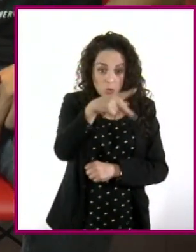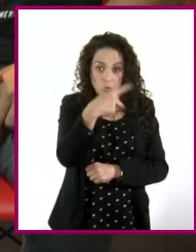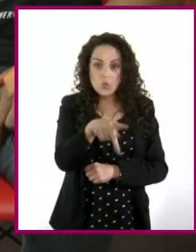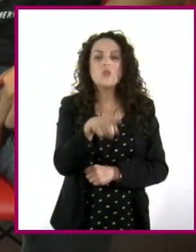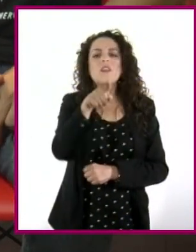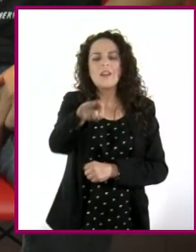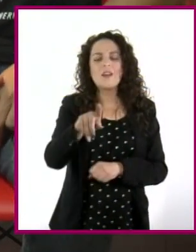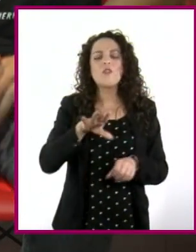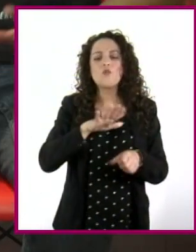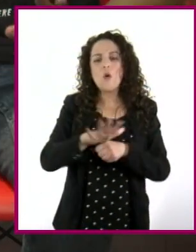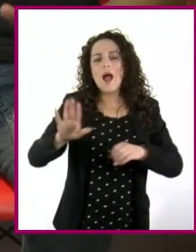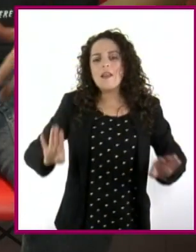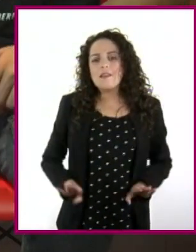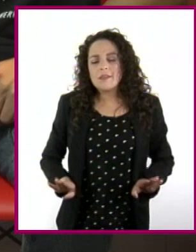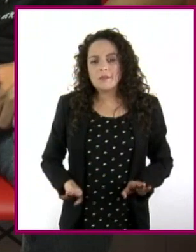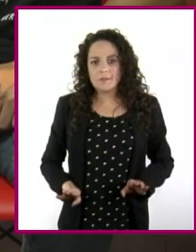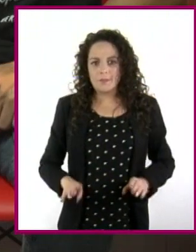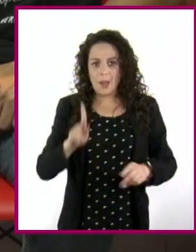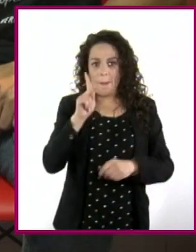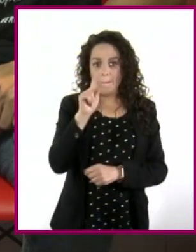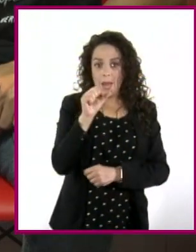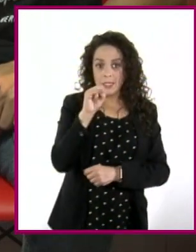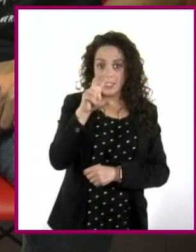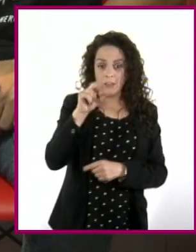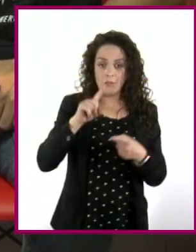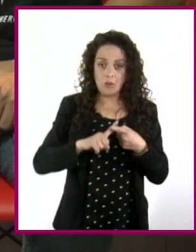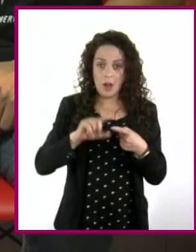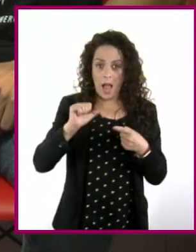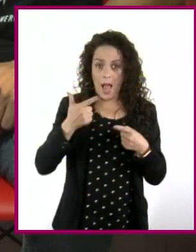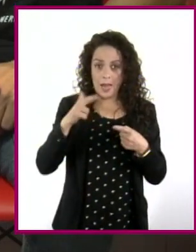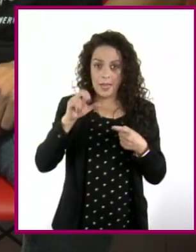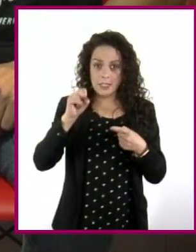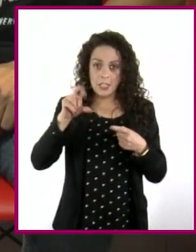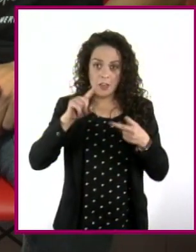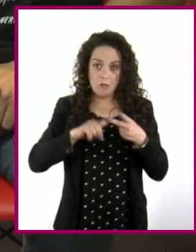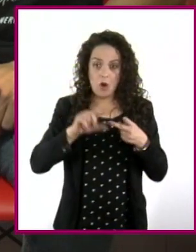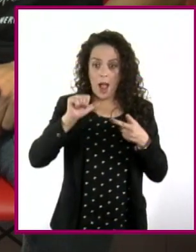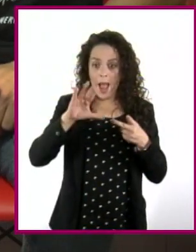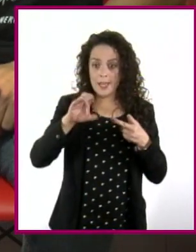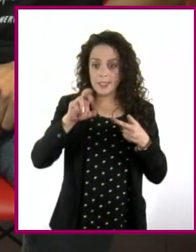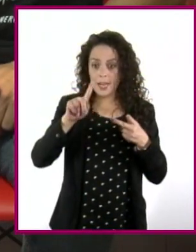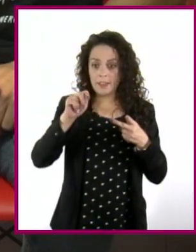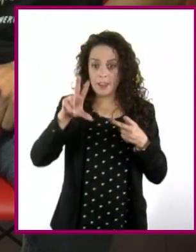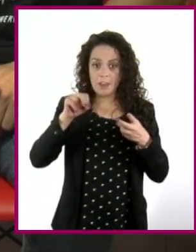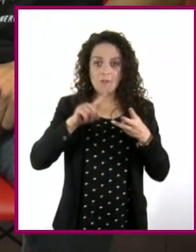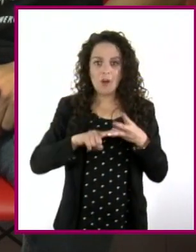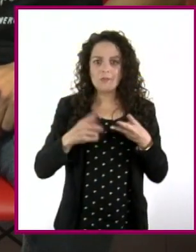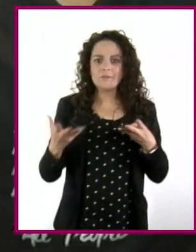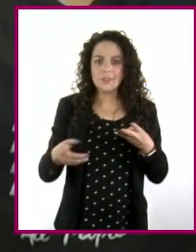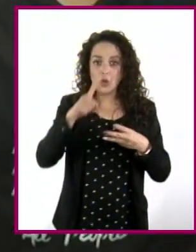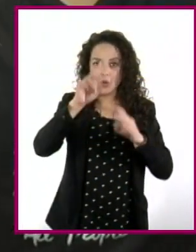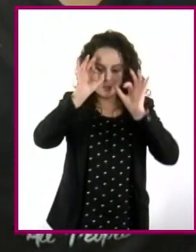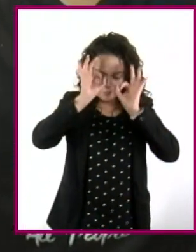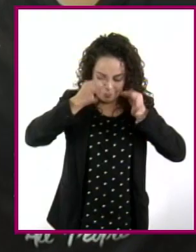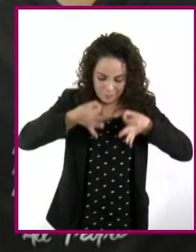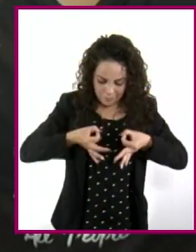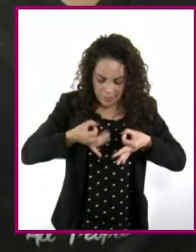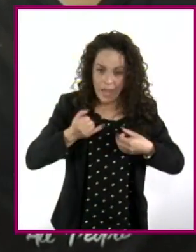¿Pasivo? ¿Agresivo? ¿Eres asertivo? Analízate y observa a quienes tienes cerca.